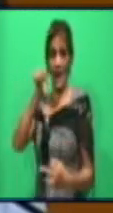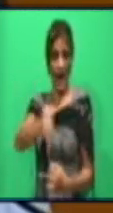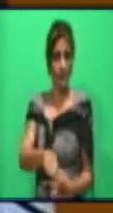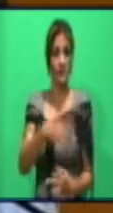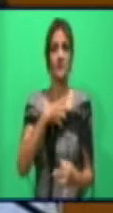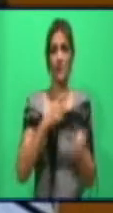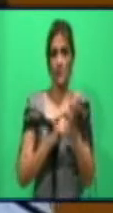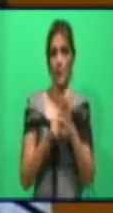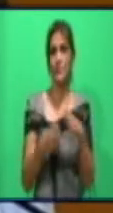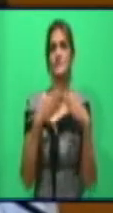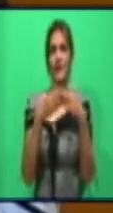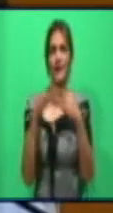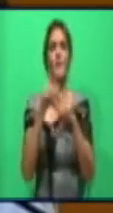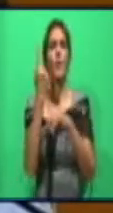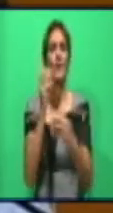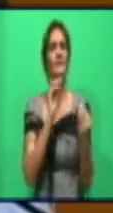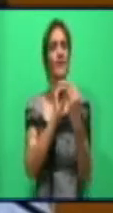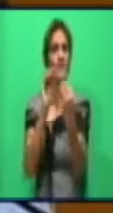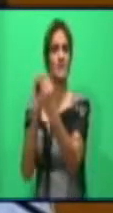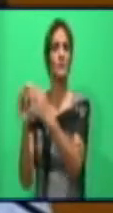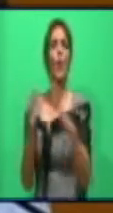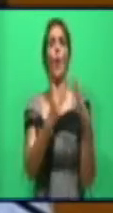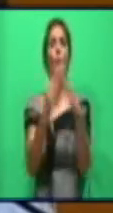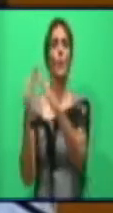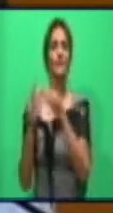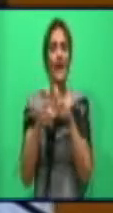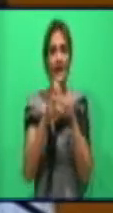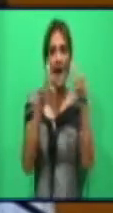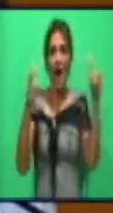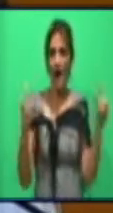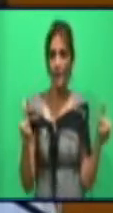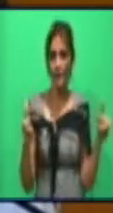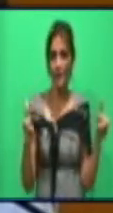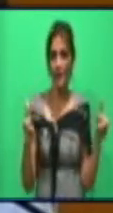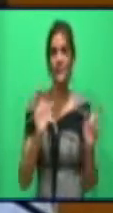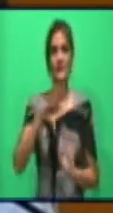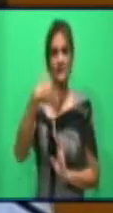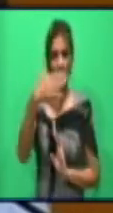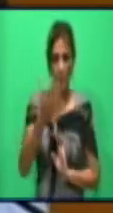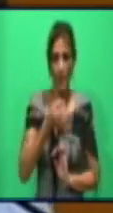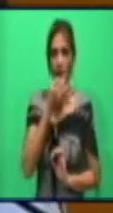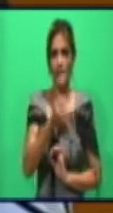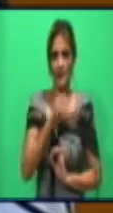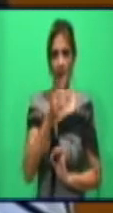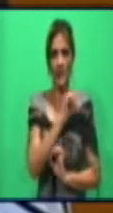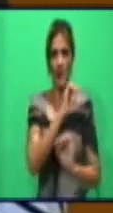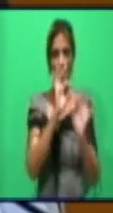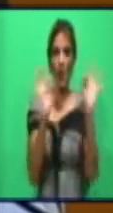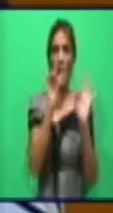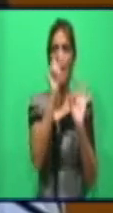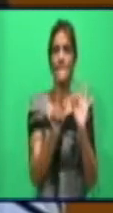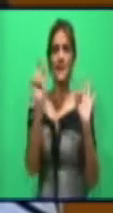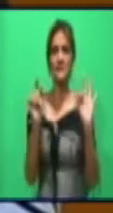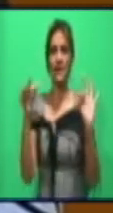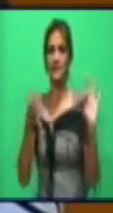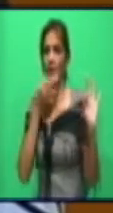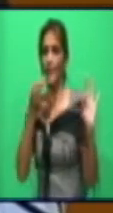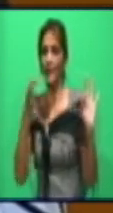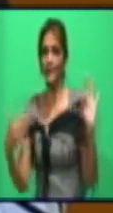comunitaria muy amplia después los especialistas profundizarán sobre todo con un peso importante